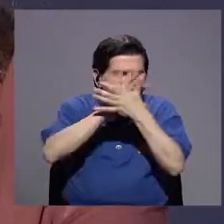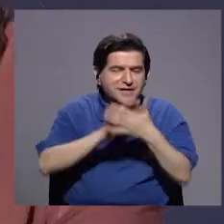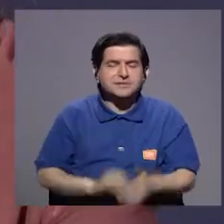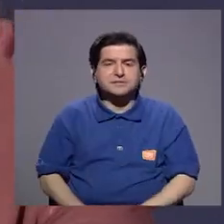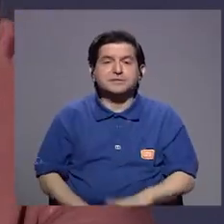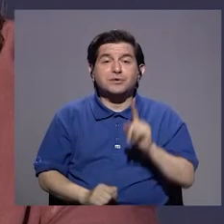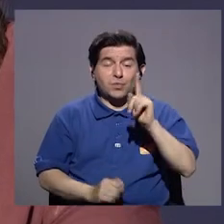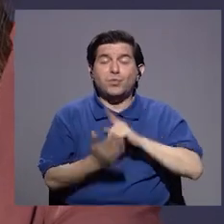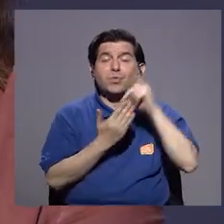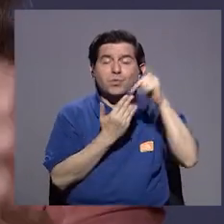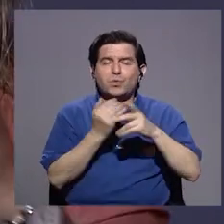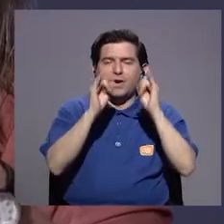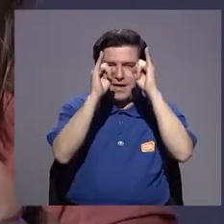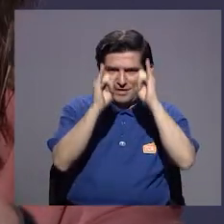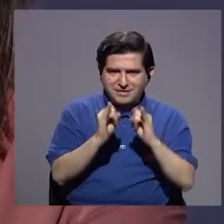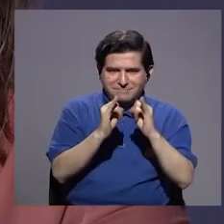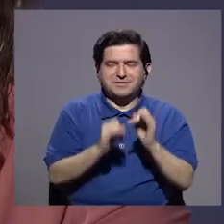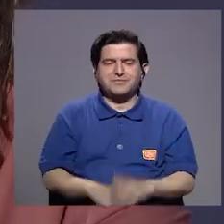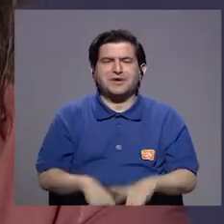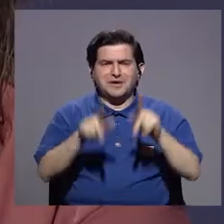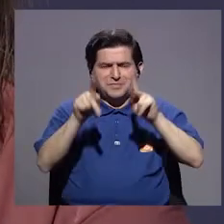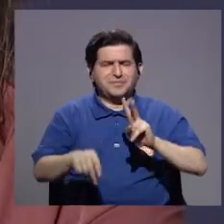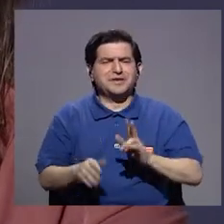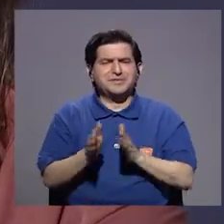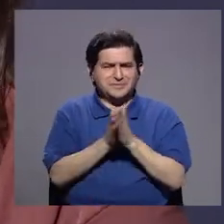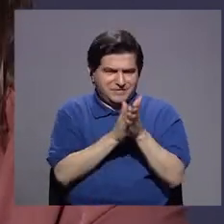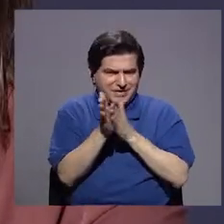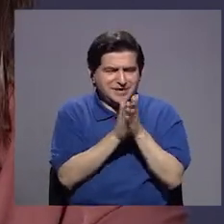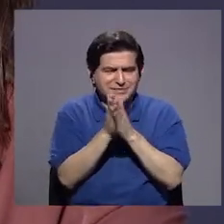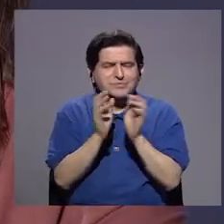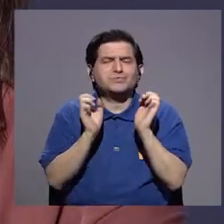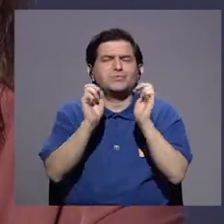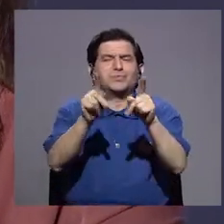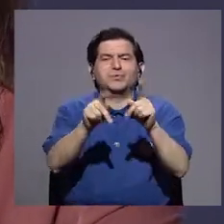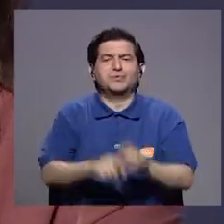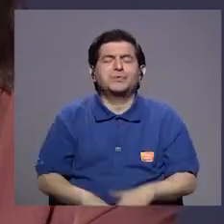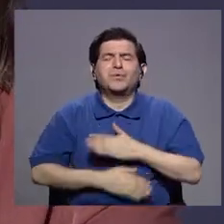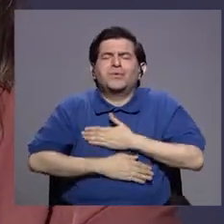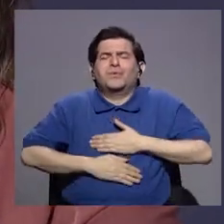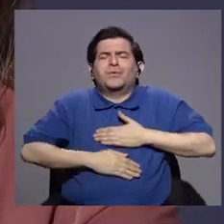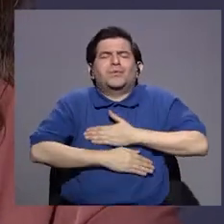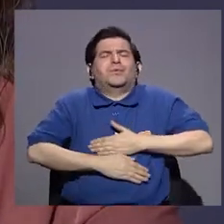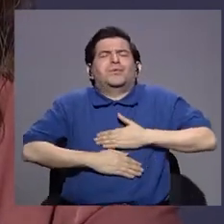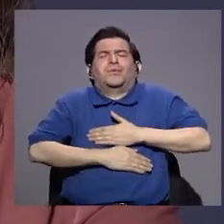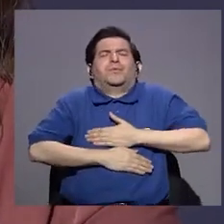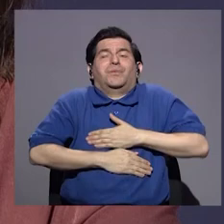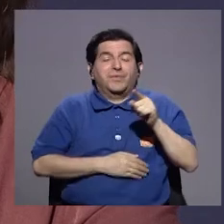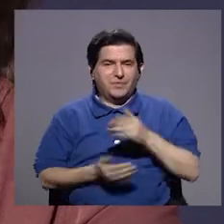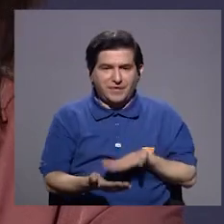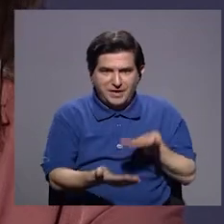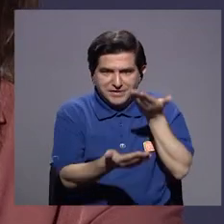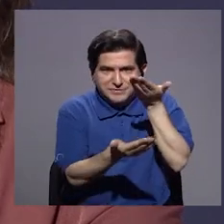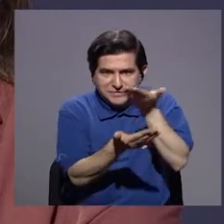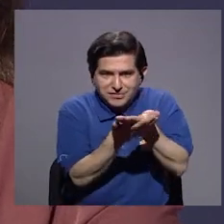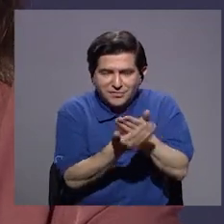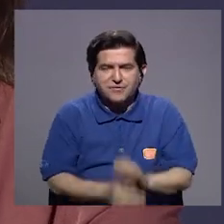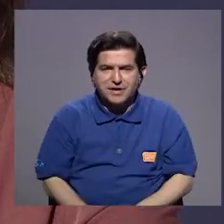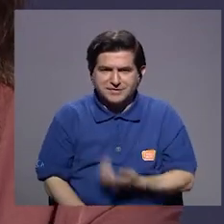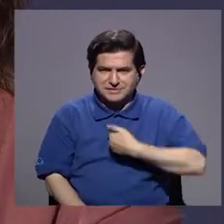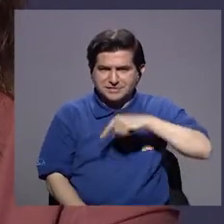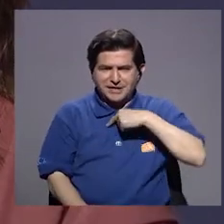hacer una programación individual, o sea, para que la gente realmente aproveche esta oportunidad y pueda disfrutar de esta oferta